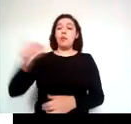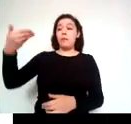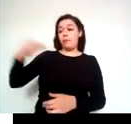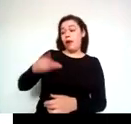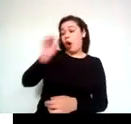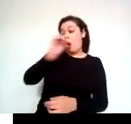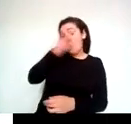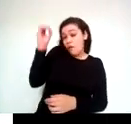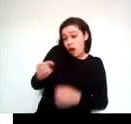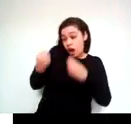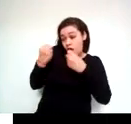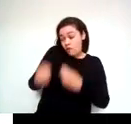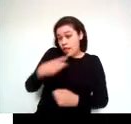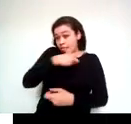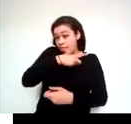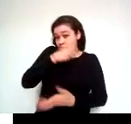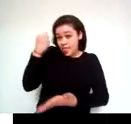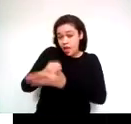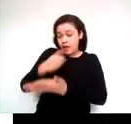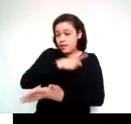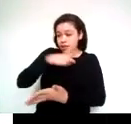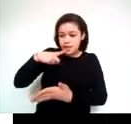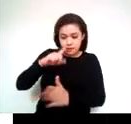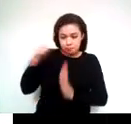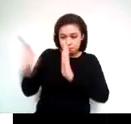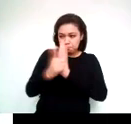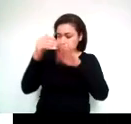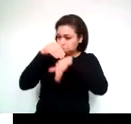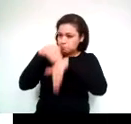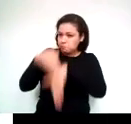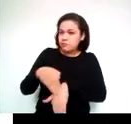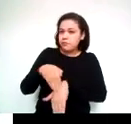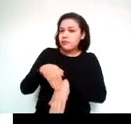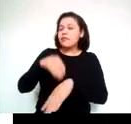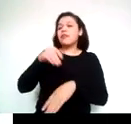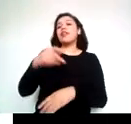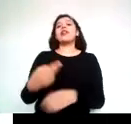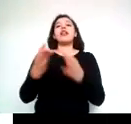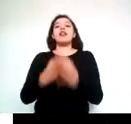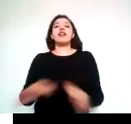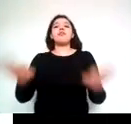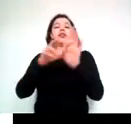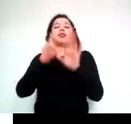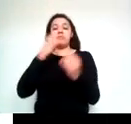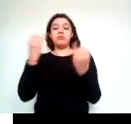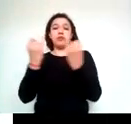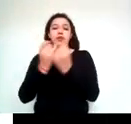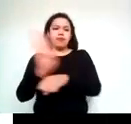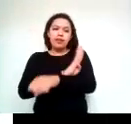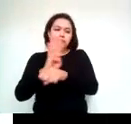y que por supuesto tenemos que estar dentro de la legalidad para cumplirlo, es muy importante voltear a ver también los beneficios,